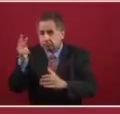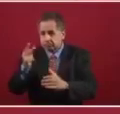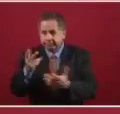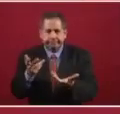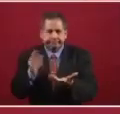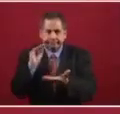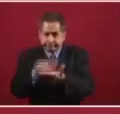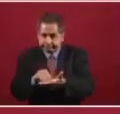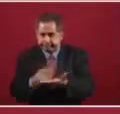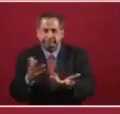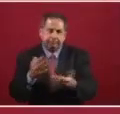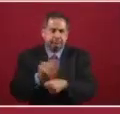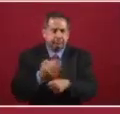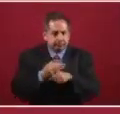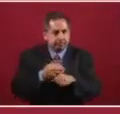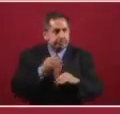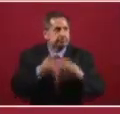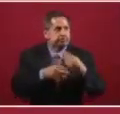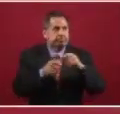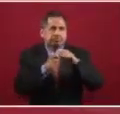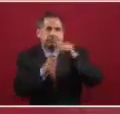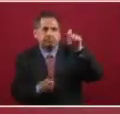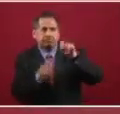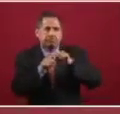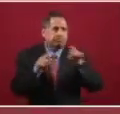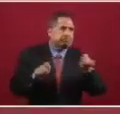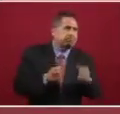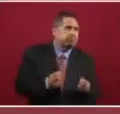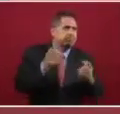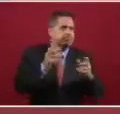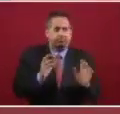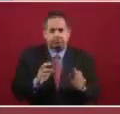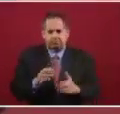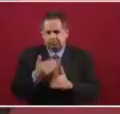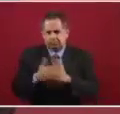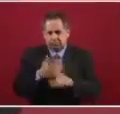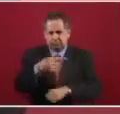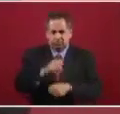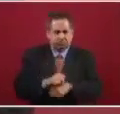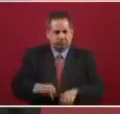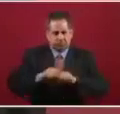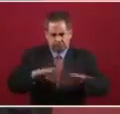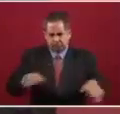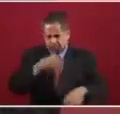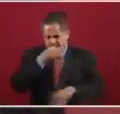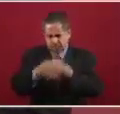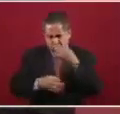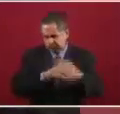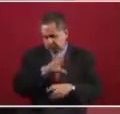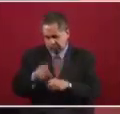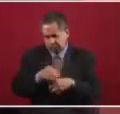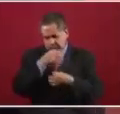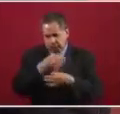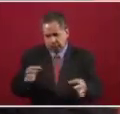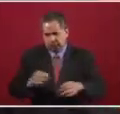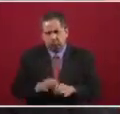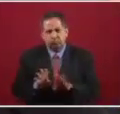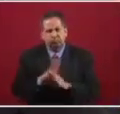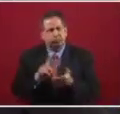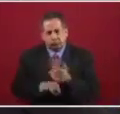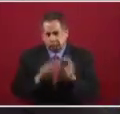haciendo la medición. Entonces, yo creo que la semana próxima se da a conocer ya todo, cómo va a